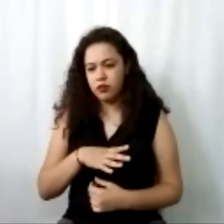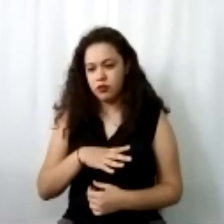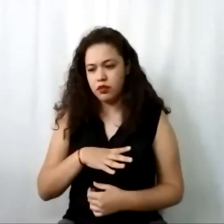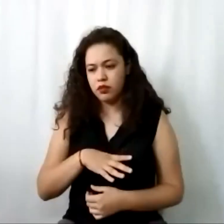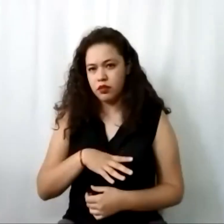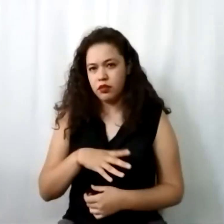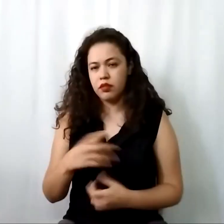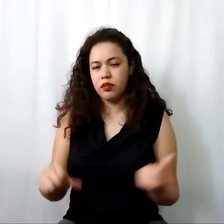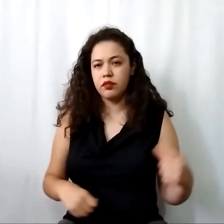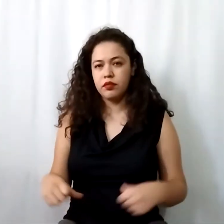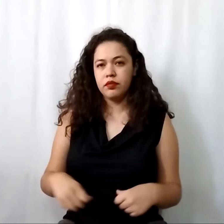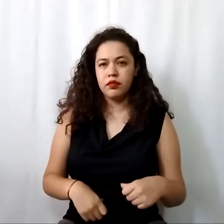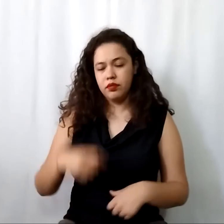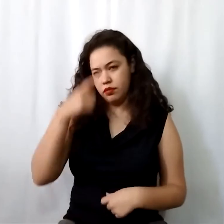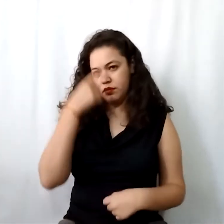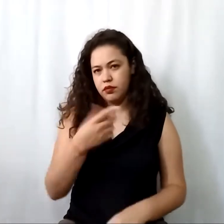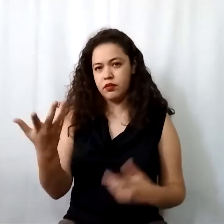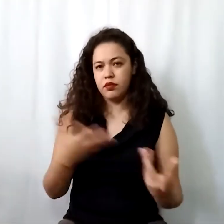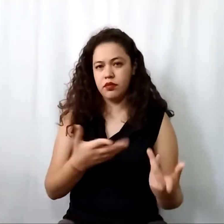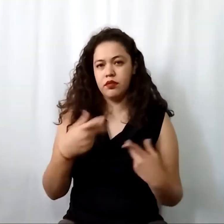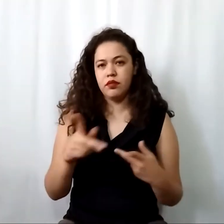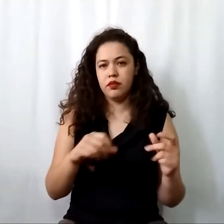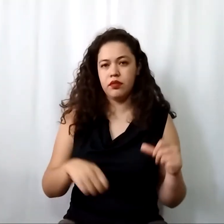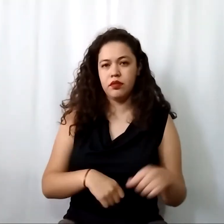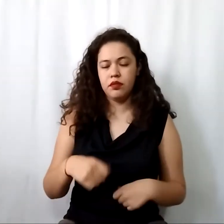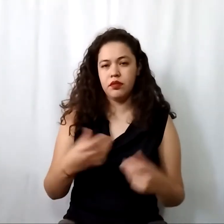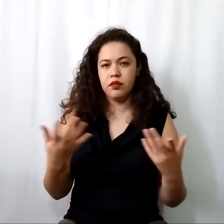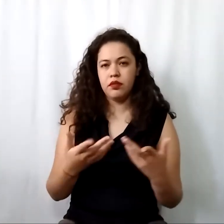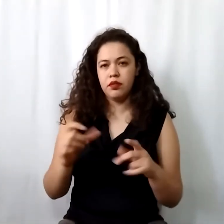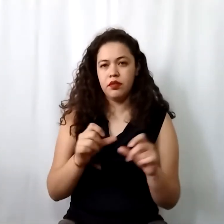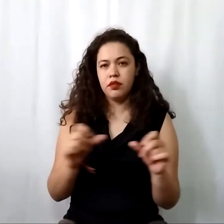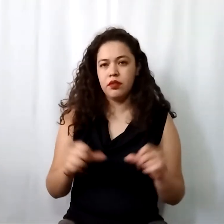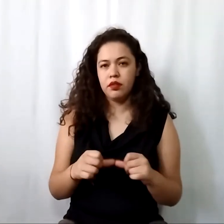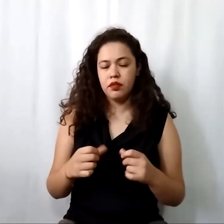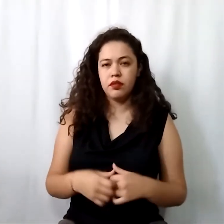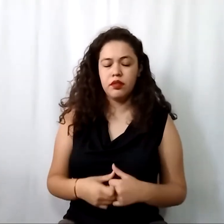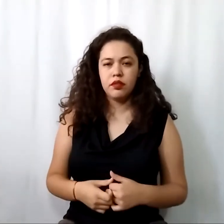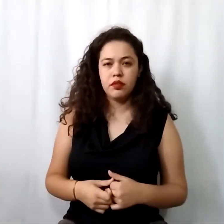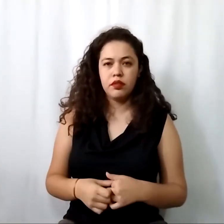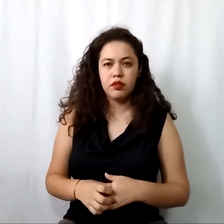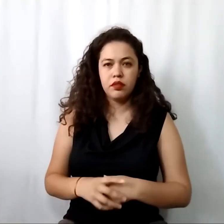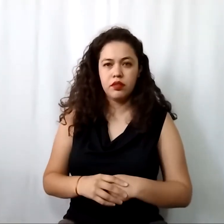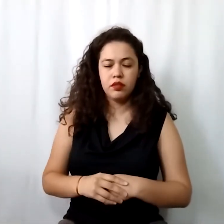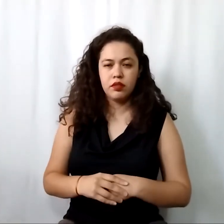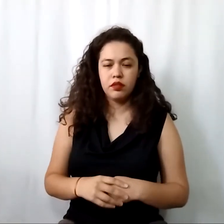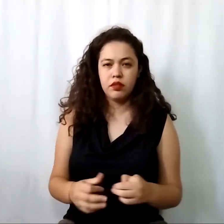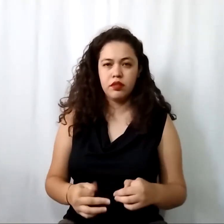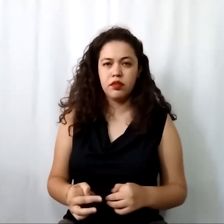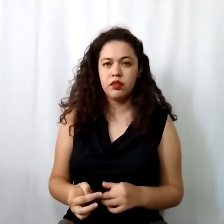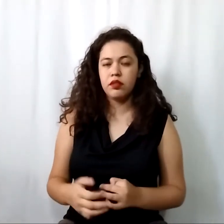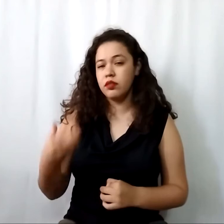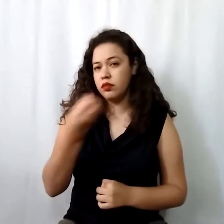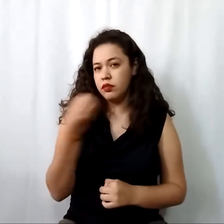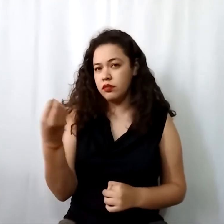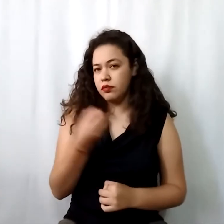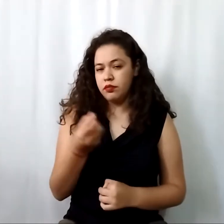actividades que se llevan a cabo a través de cada una de las áreas. Muy bien. Y creo que su organigrama